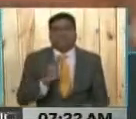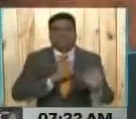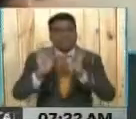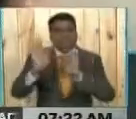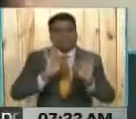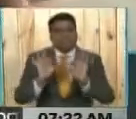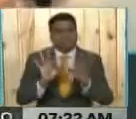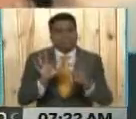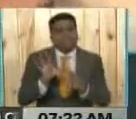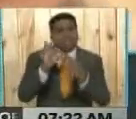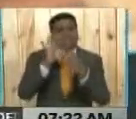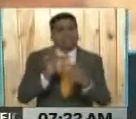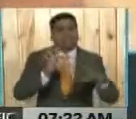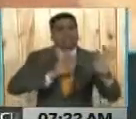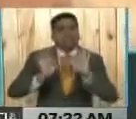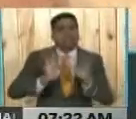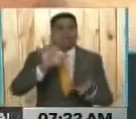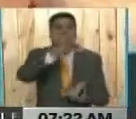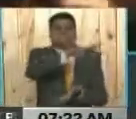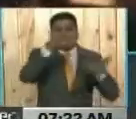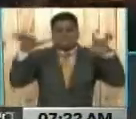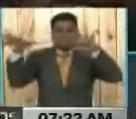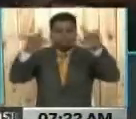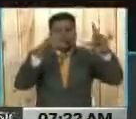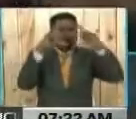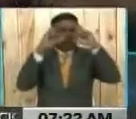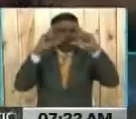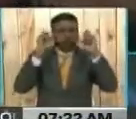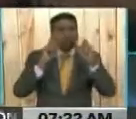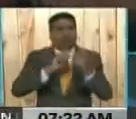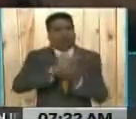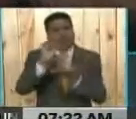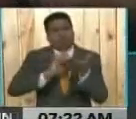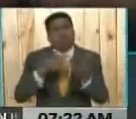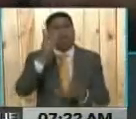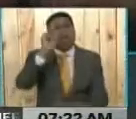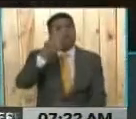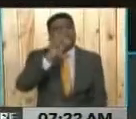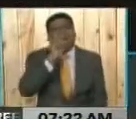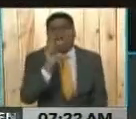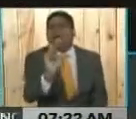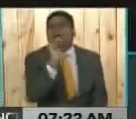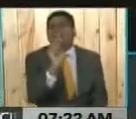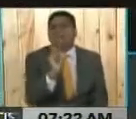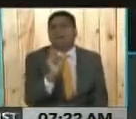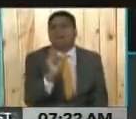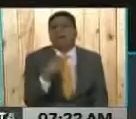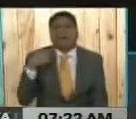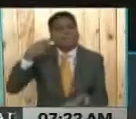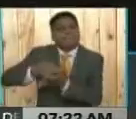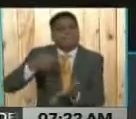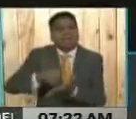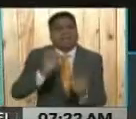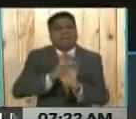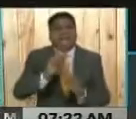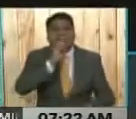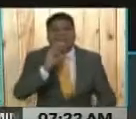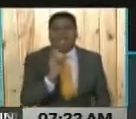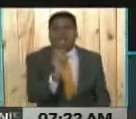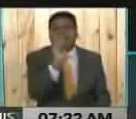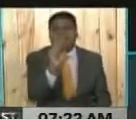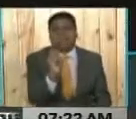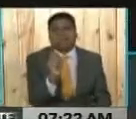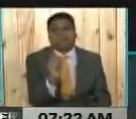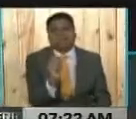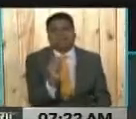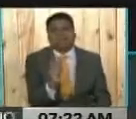artesanas, cuentacuentos, titiriteros, fotógrafos, artistas plásticos que jamás habían cotizado en el Seguro Social porque jamás se